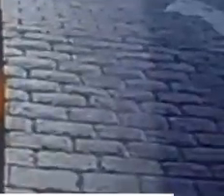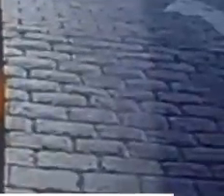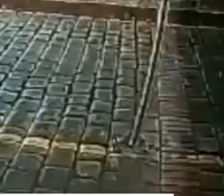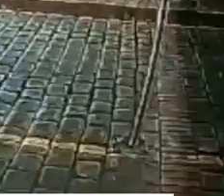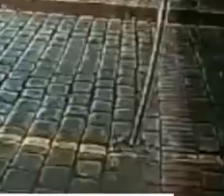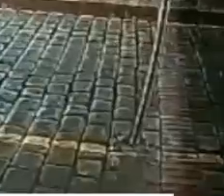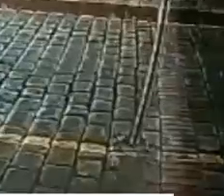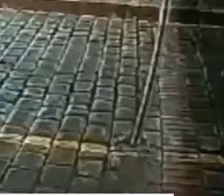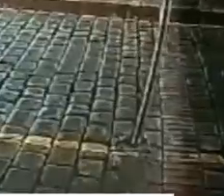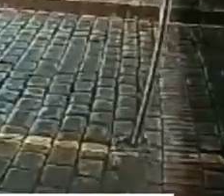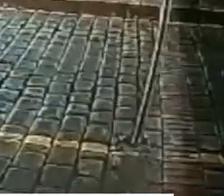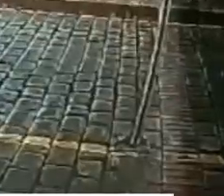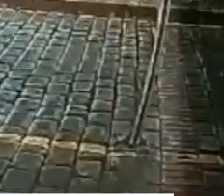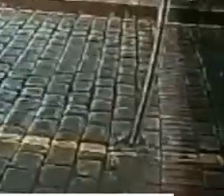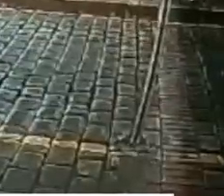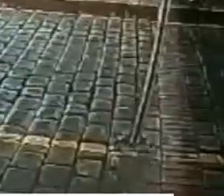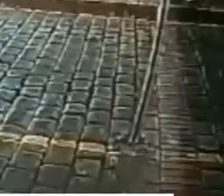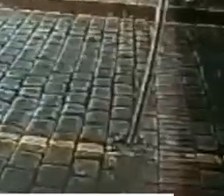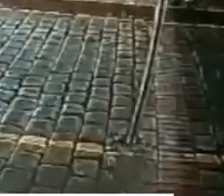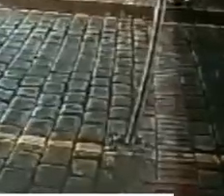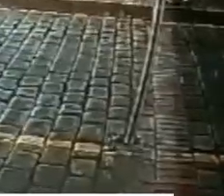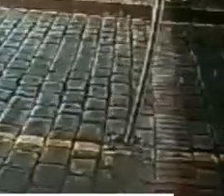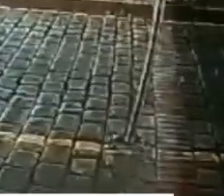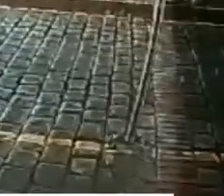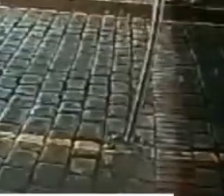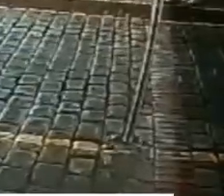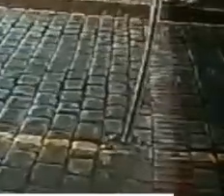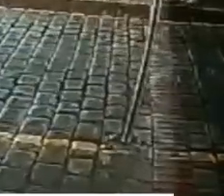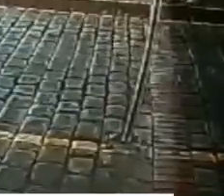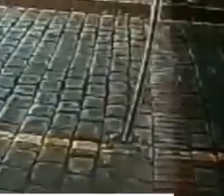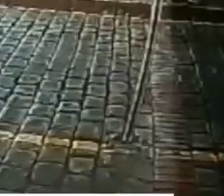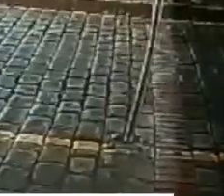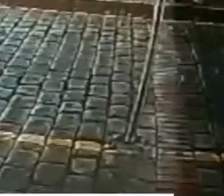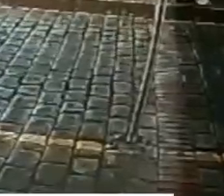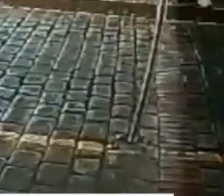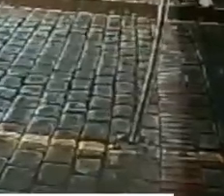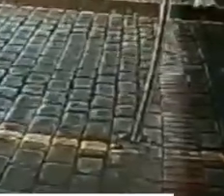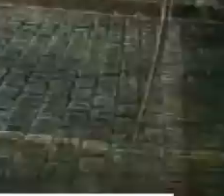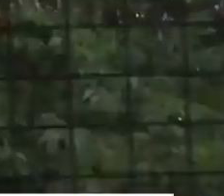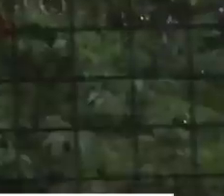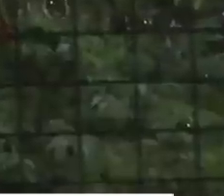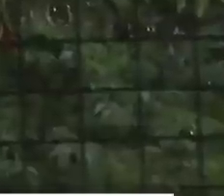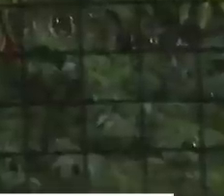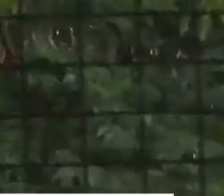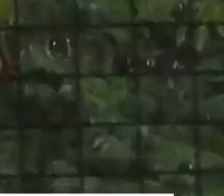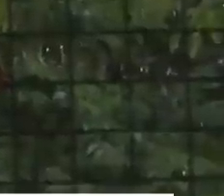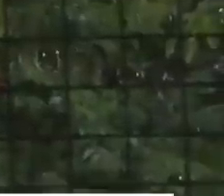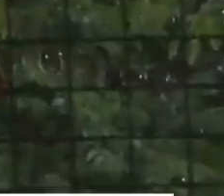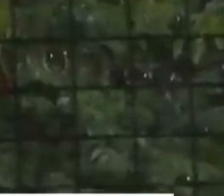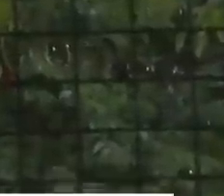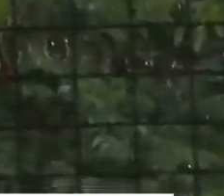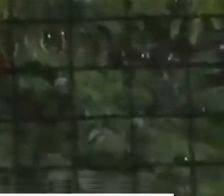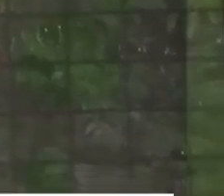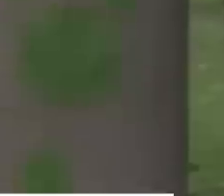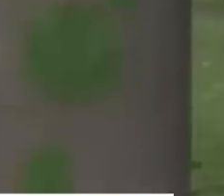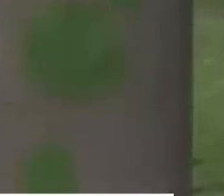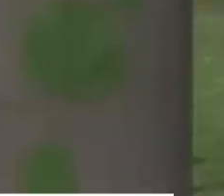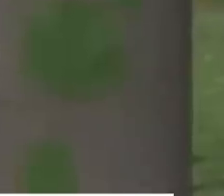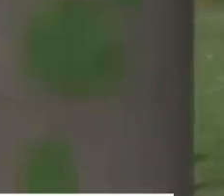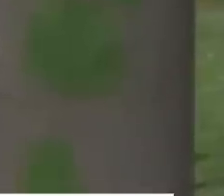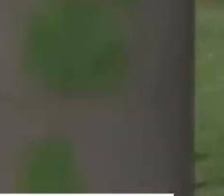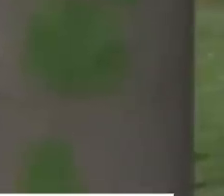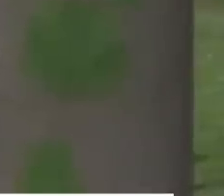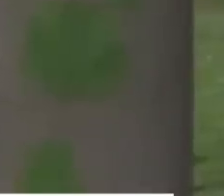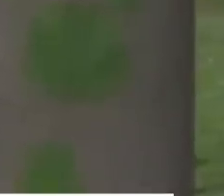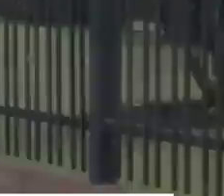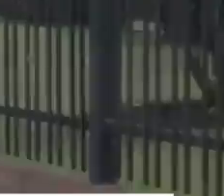los días para cometer estos raponazos en otro barrio de Suba. La comunidad se cansó de la inseguridad y decidió aumentar la inversión en sistemas de seguridad